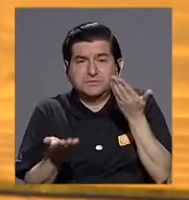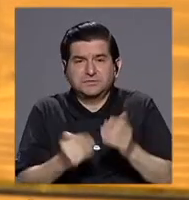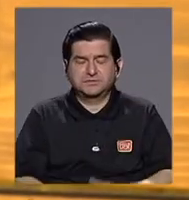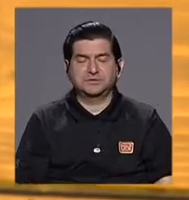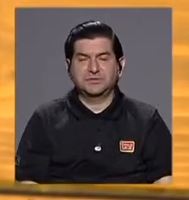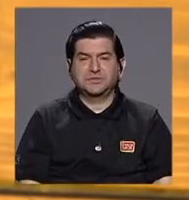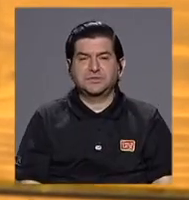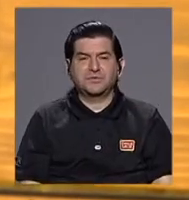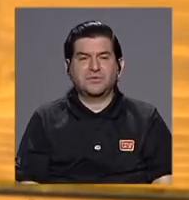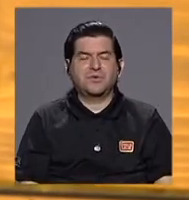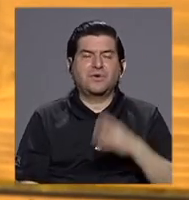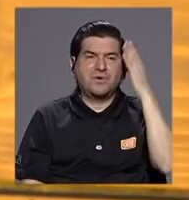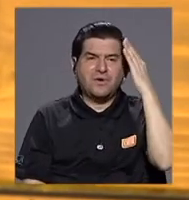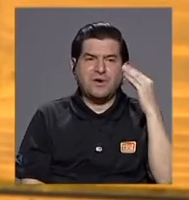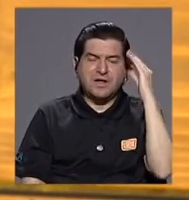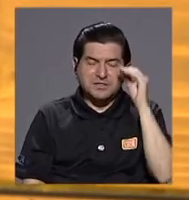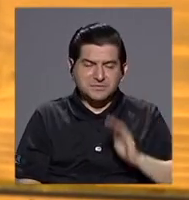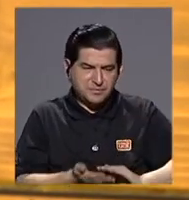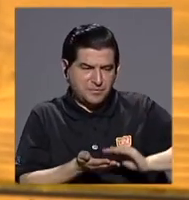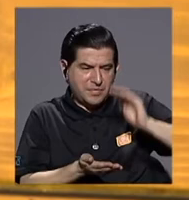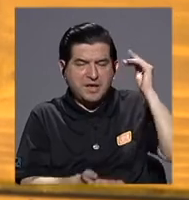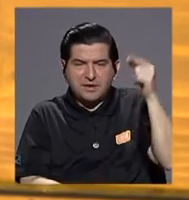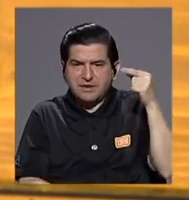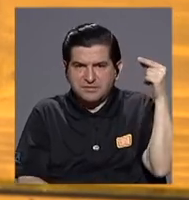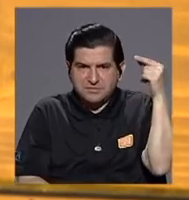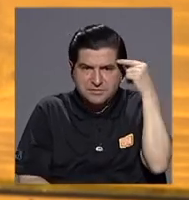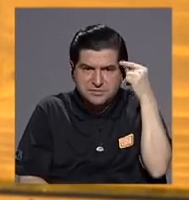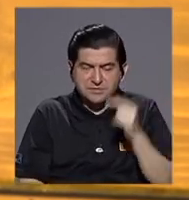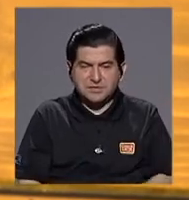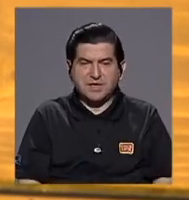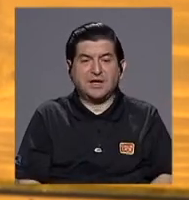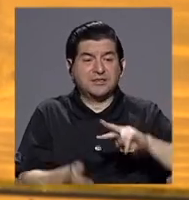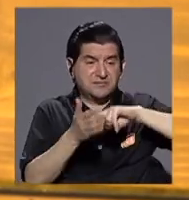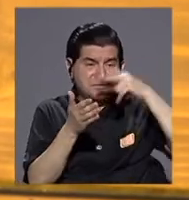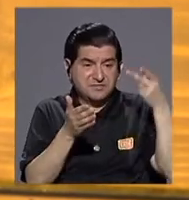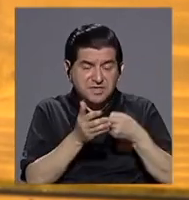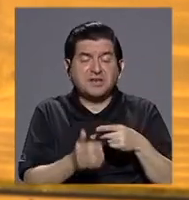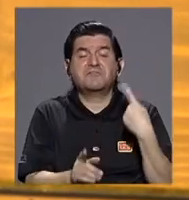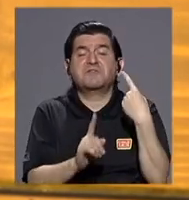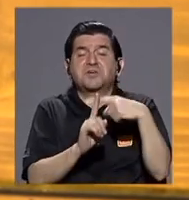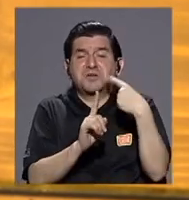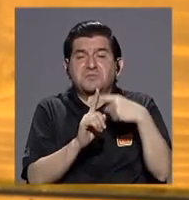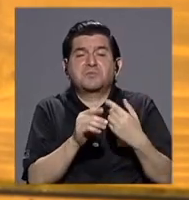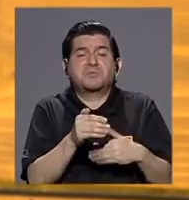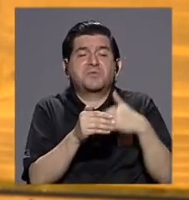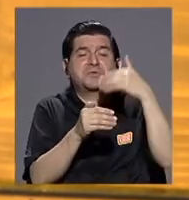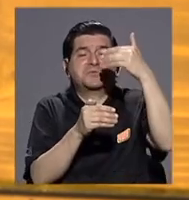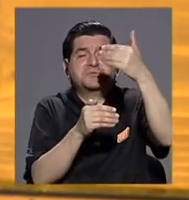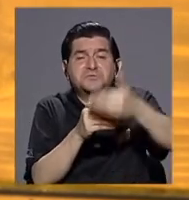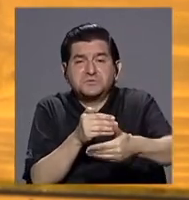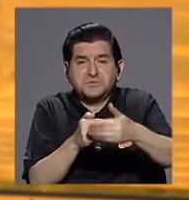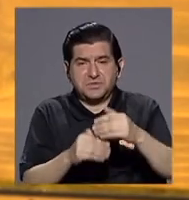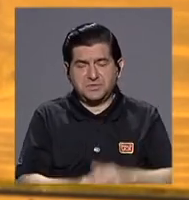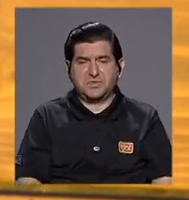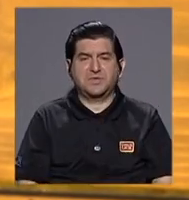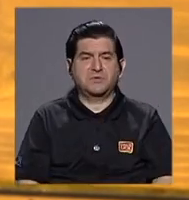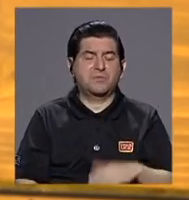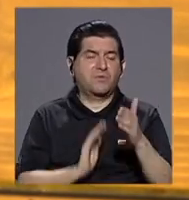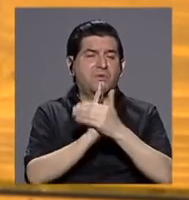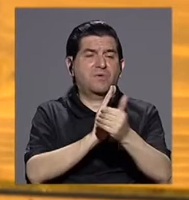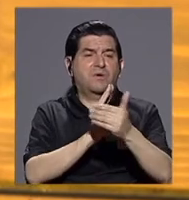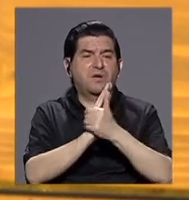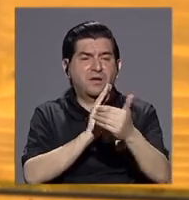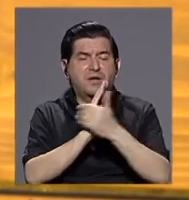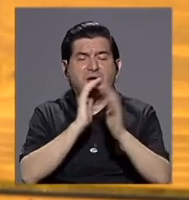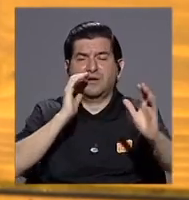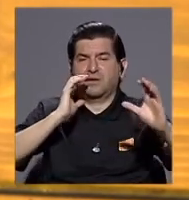que tal vez la experiencia que va acumulando el gobierno redunde positivamente en su capacidad